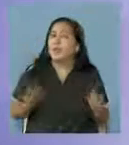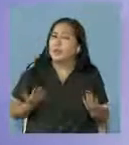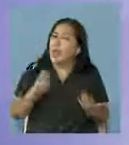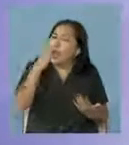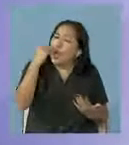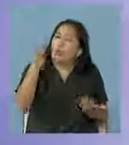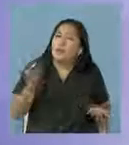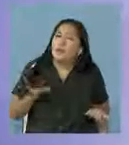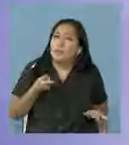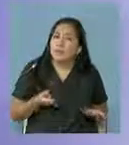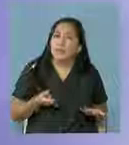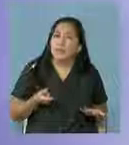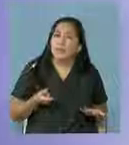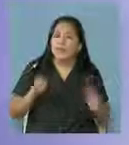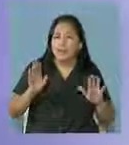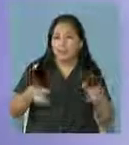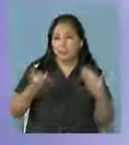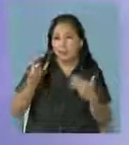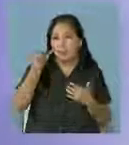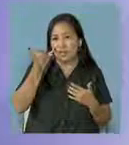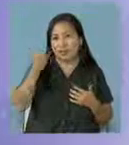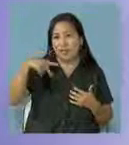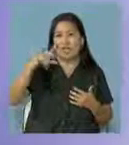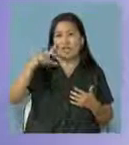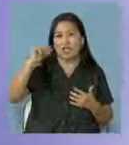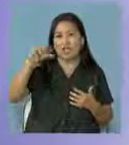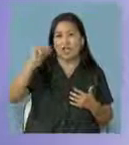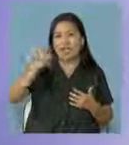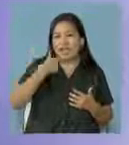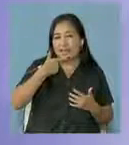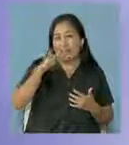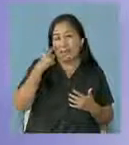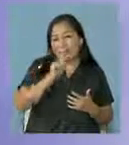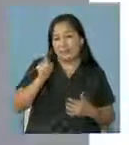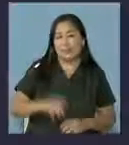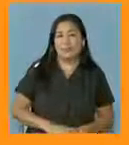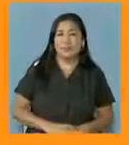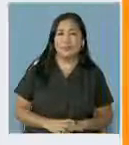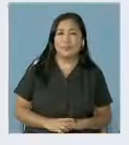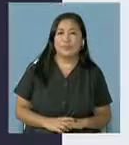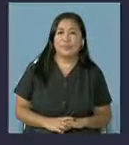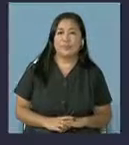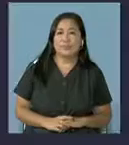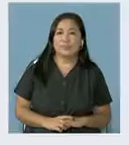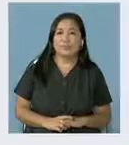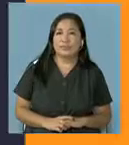con gimnasia grima de Jujuy por eso ya está Nico ramonda para brindarnos este informe